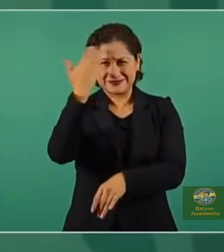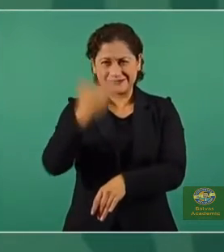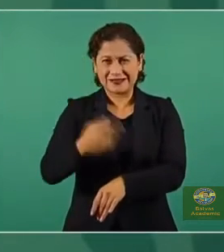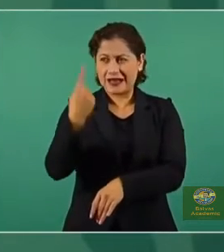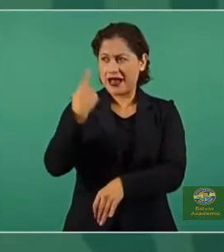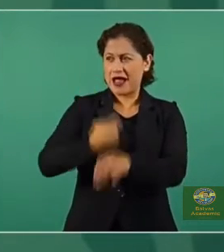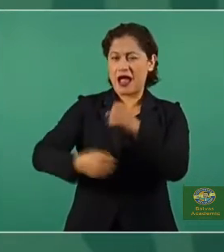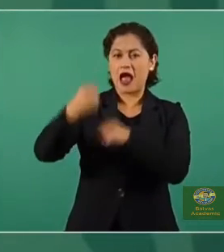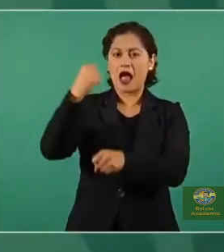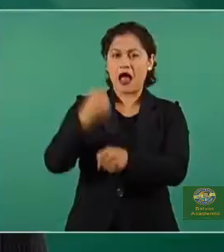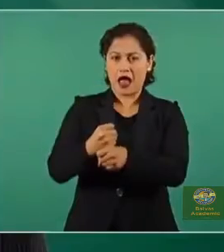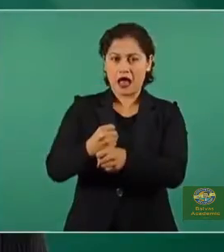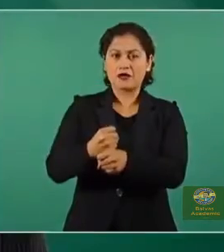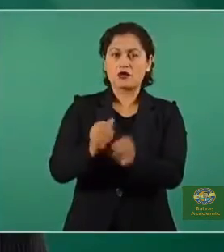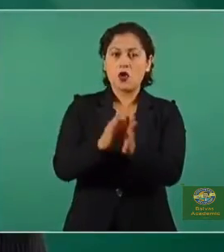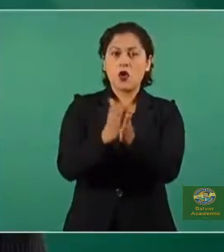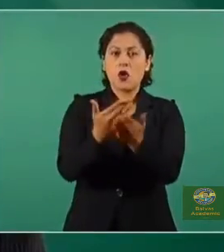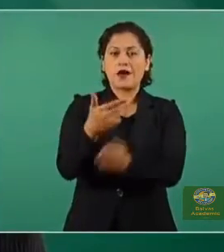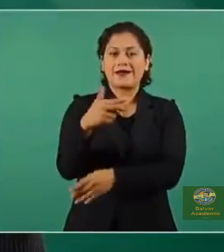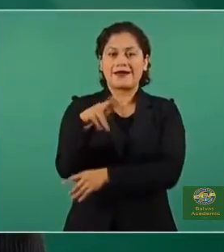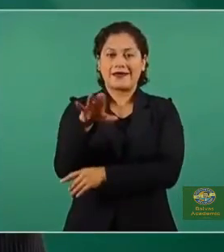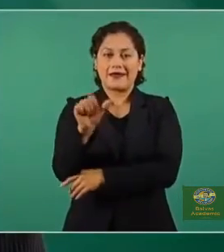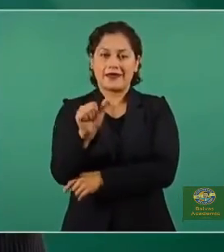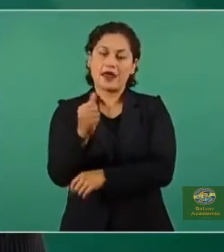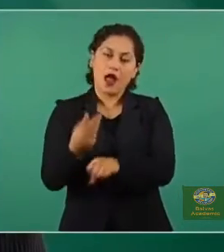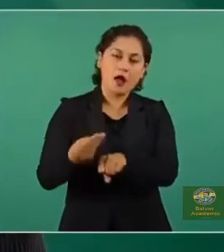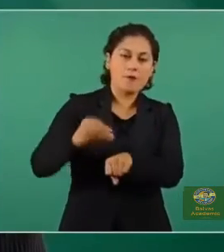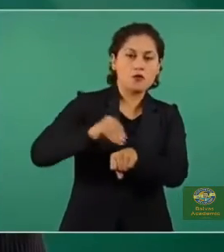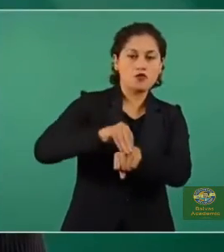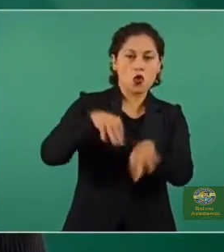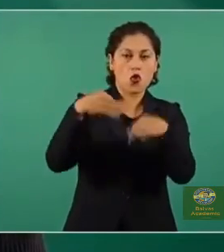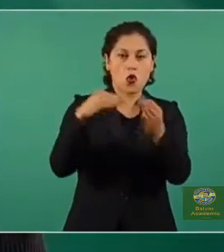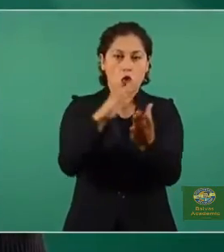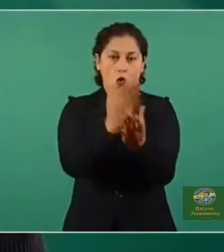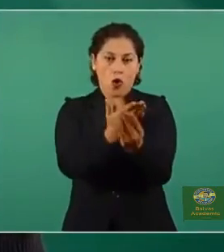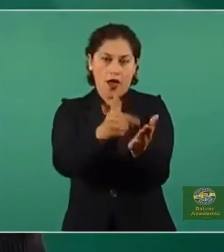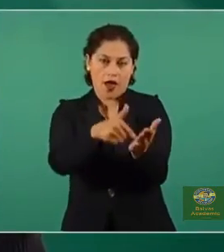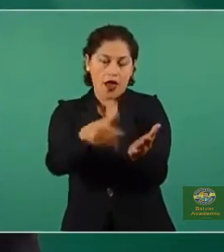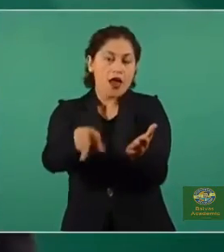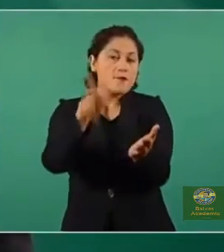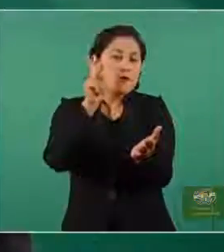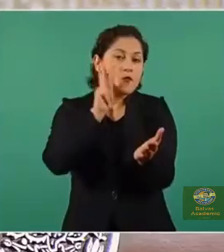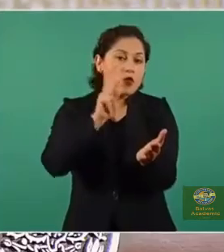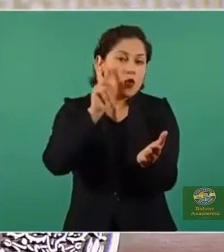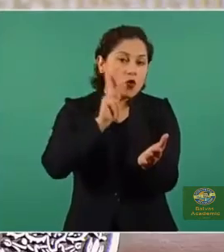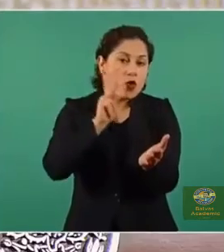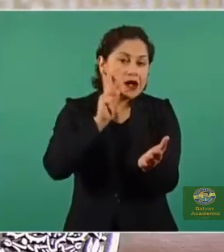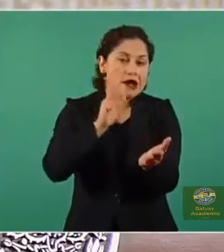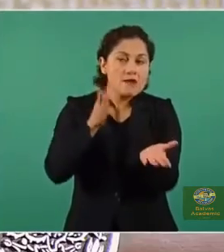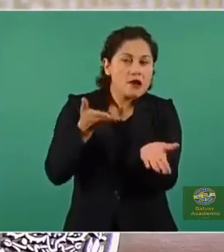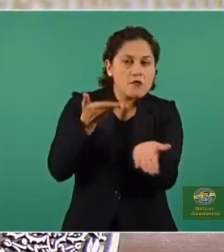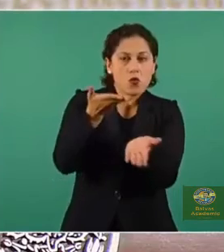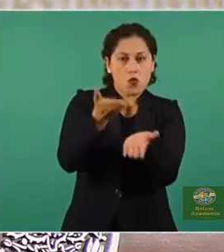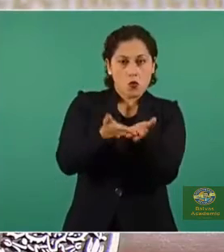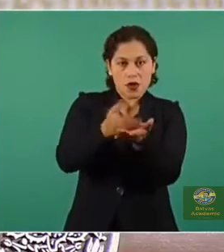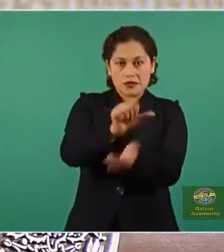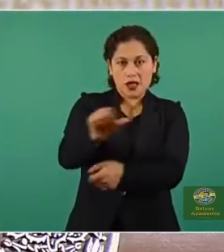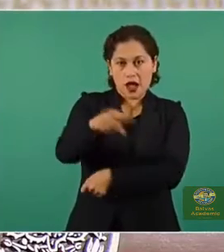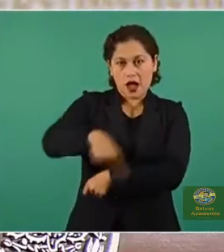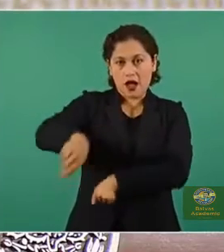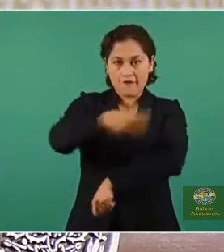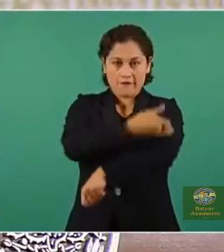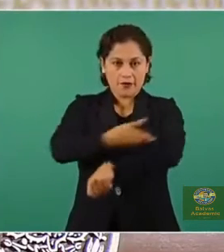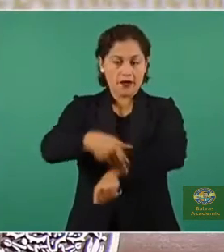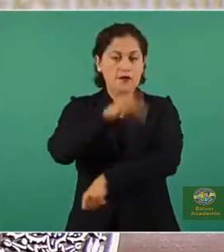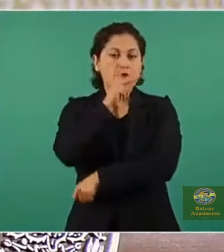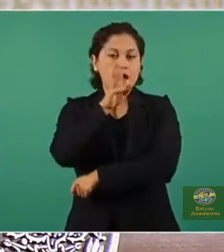en donde precisamente estaba una propuesta o alternativa de un documento que se les daba a los padres de familia y que si